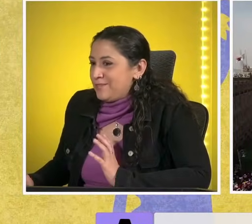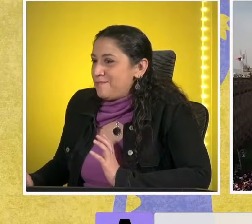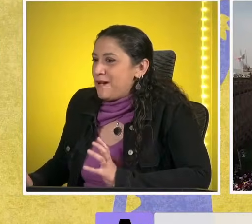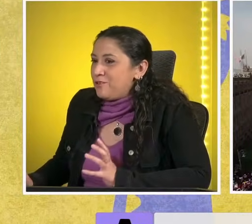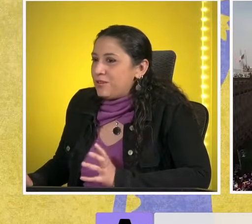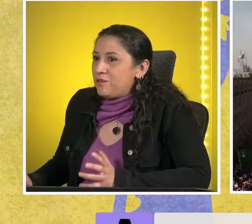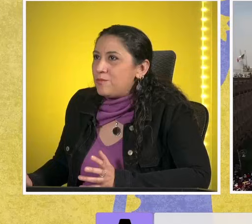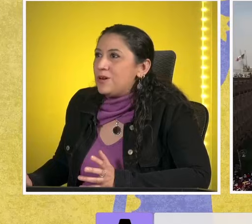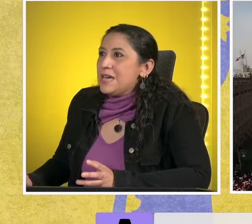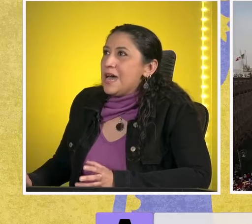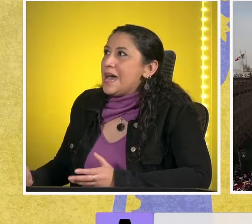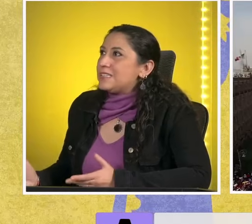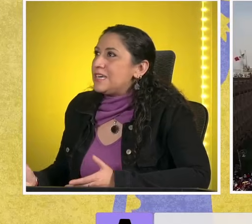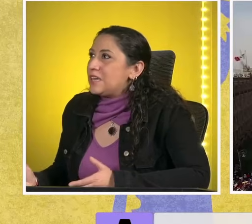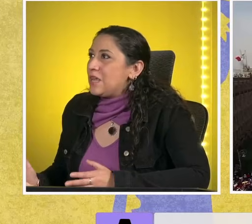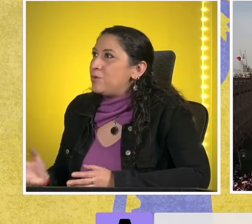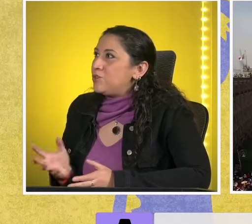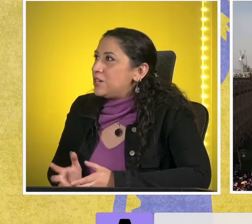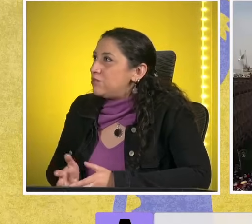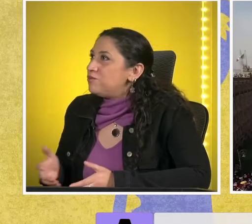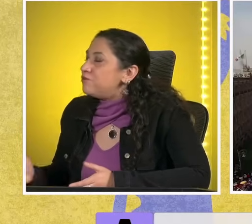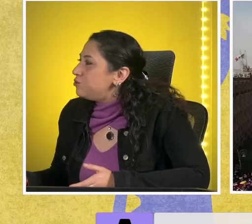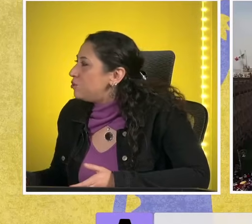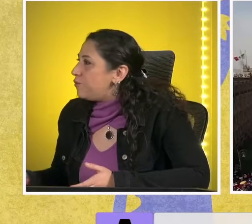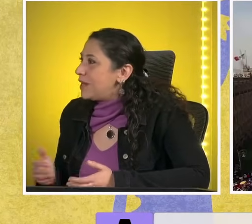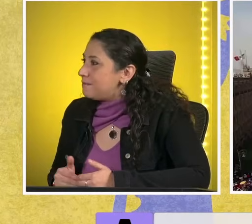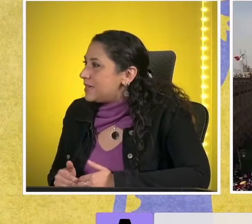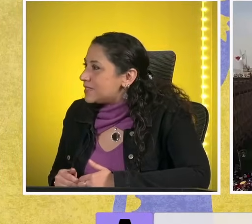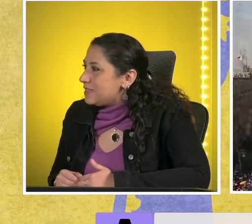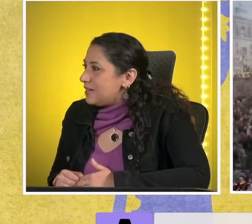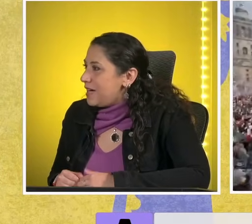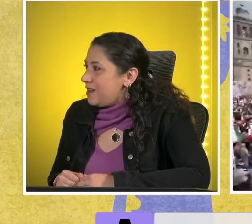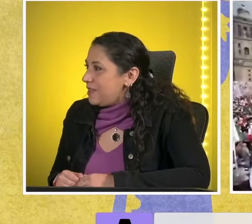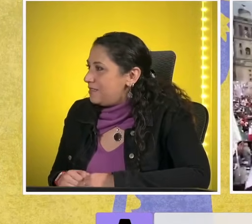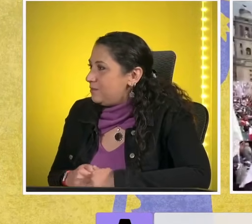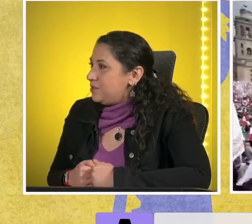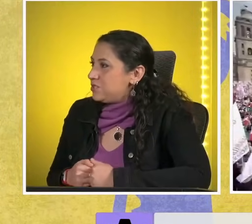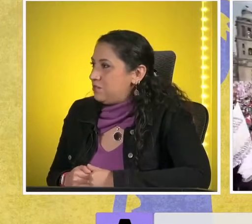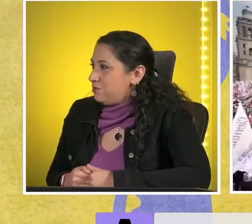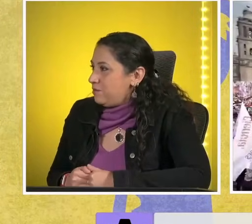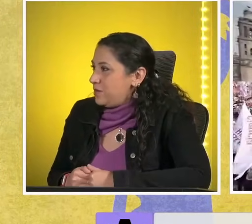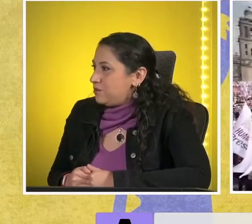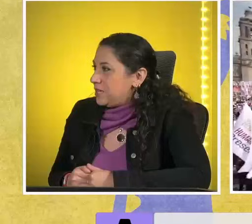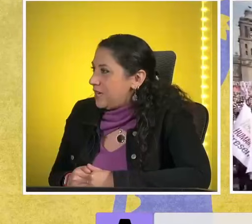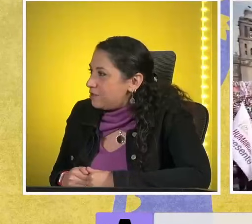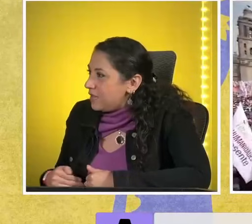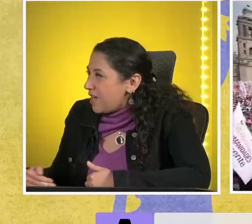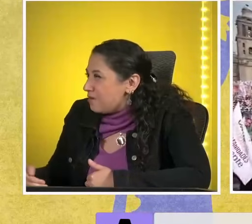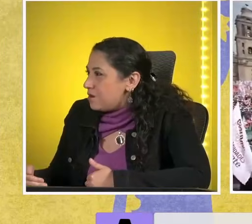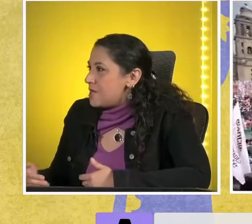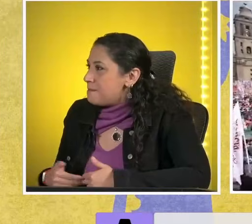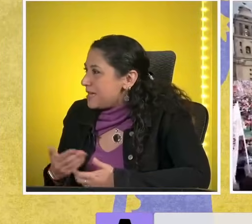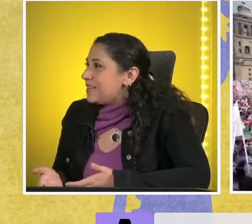que menciona Pablo, de cómo hacer que el proyecto en un futuro fuera más radical en términos económicos, dejando